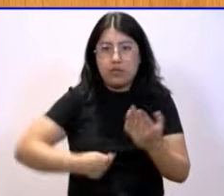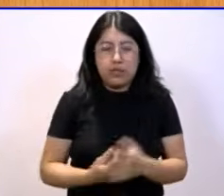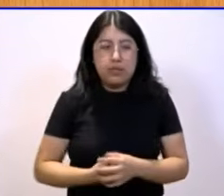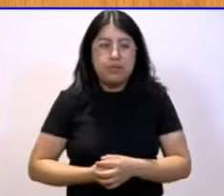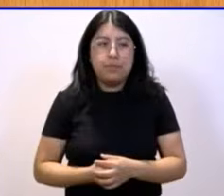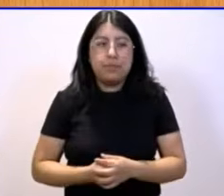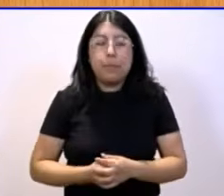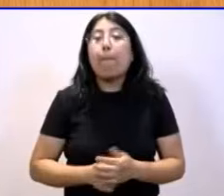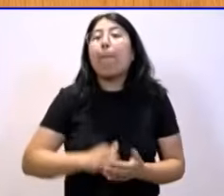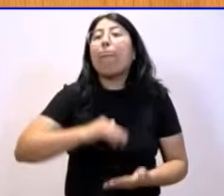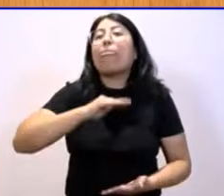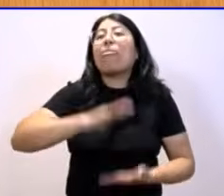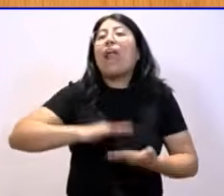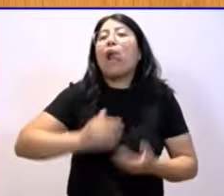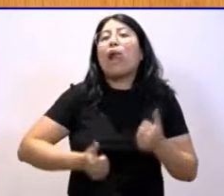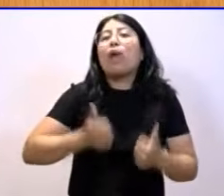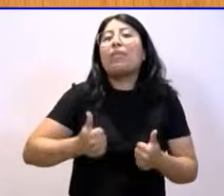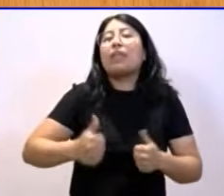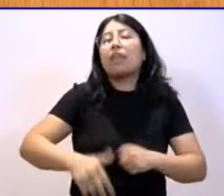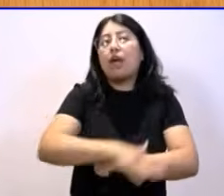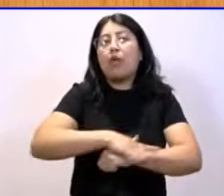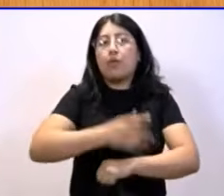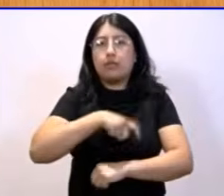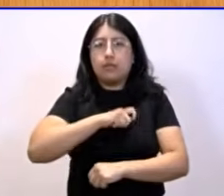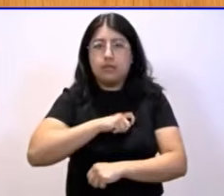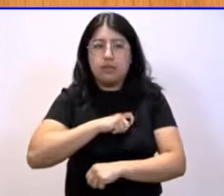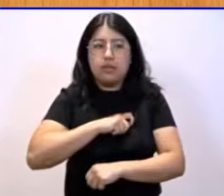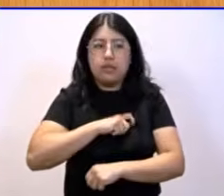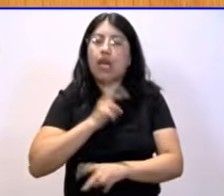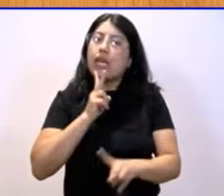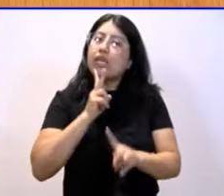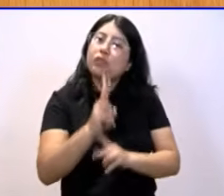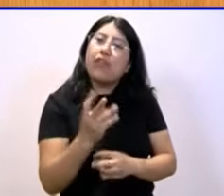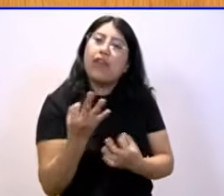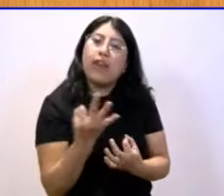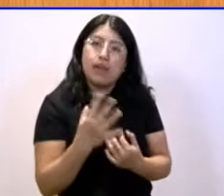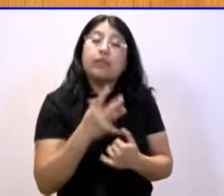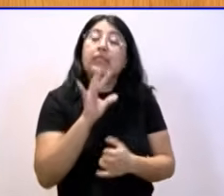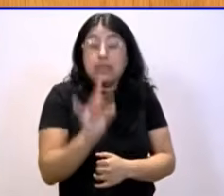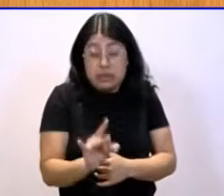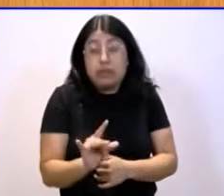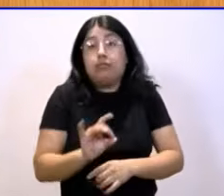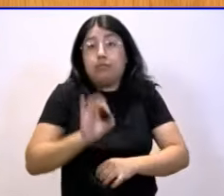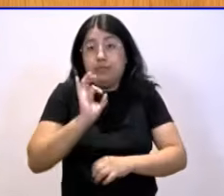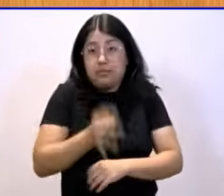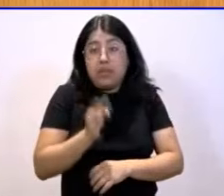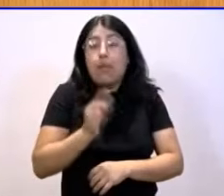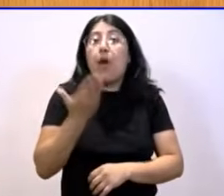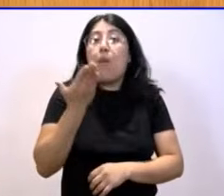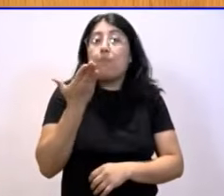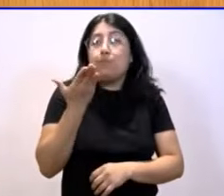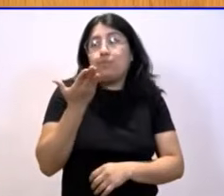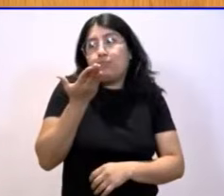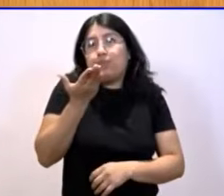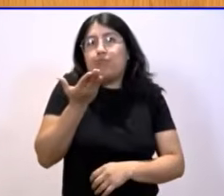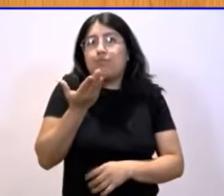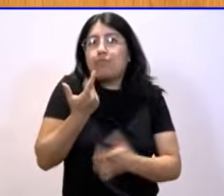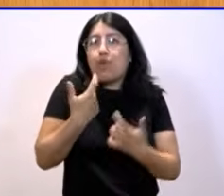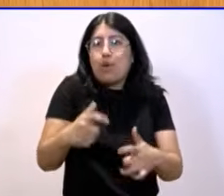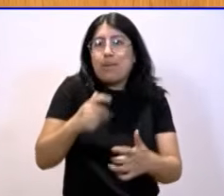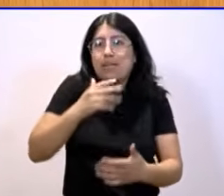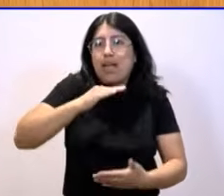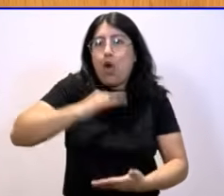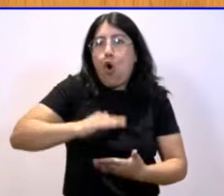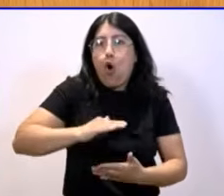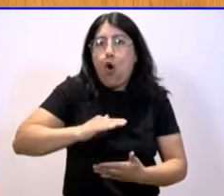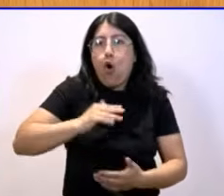la competencia es del Gobierno de España. Y yo le diré, pues efectivamente, hay una parte importante de esa competencia que la